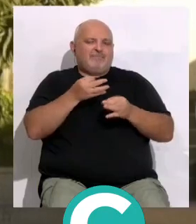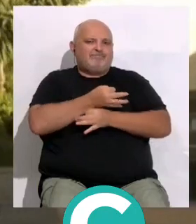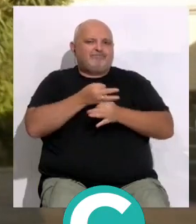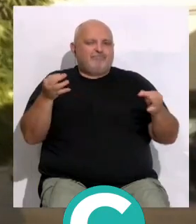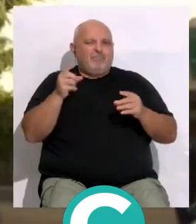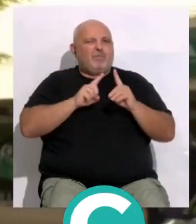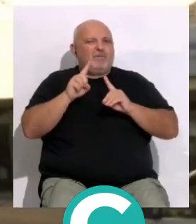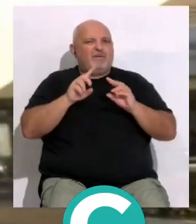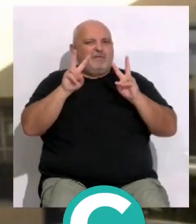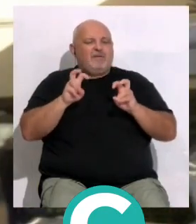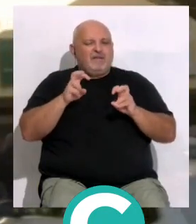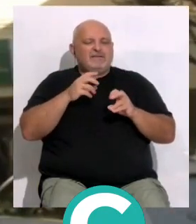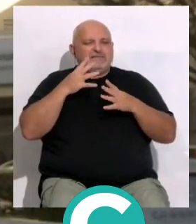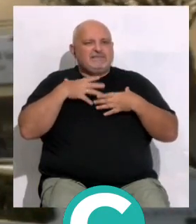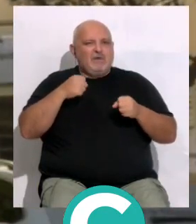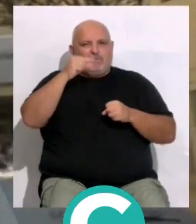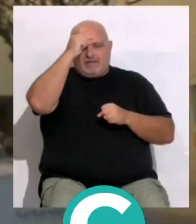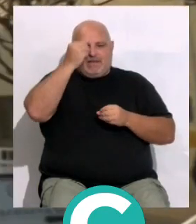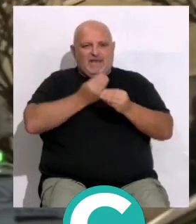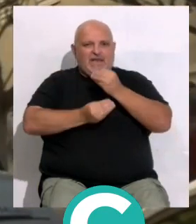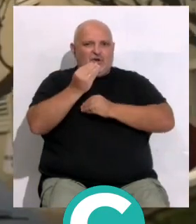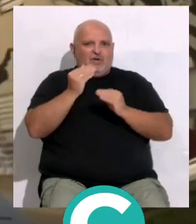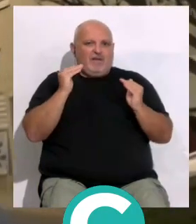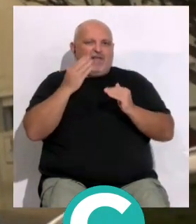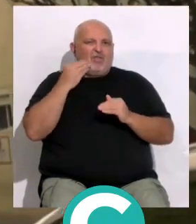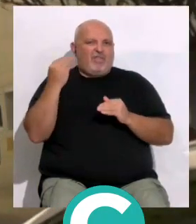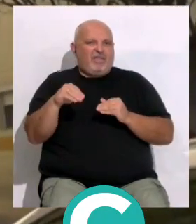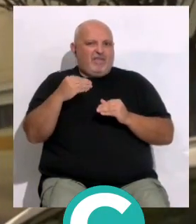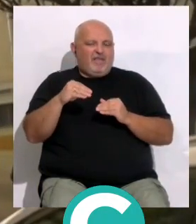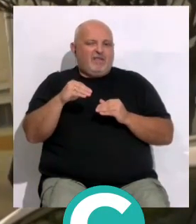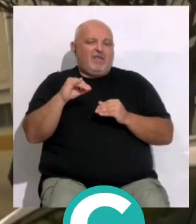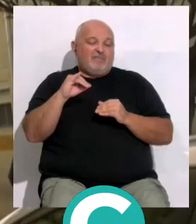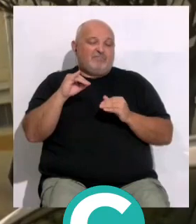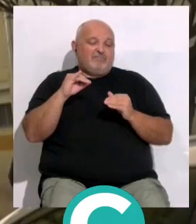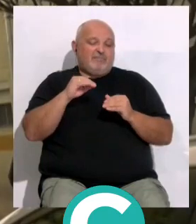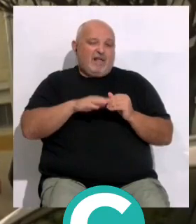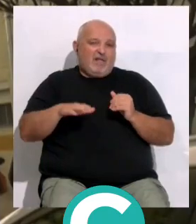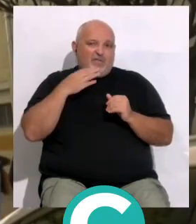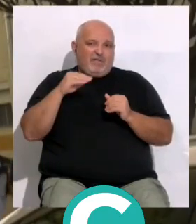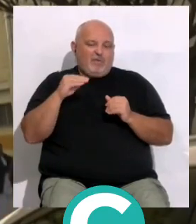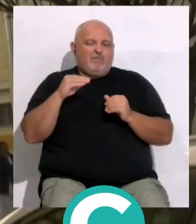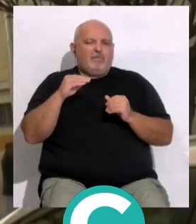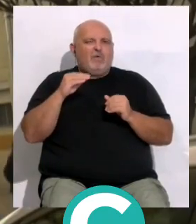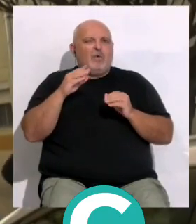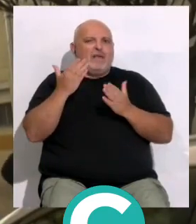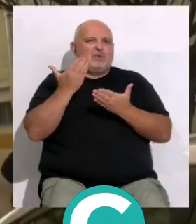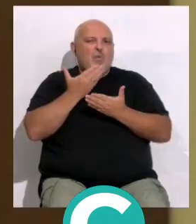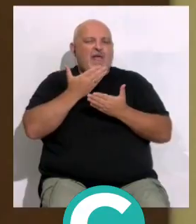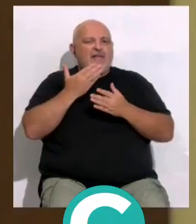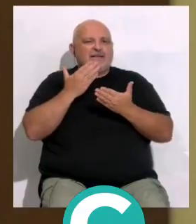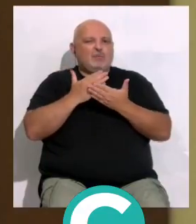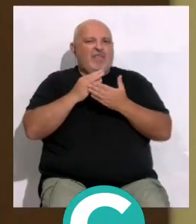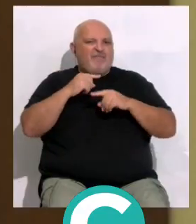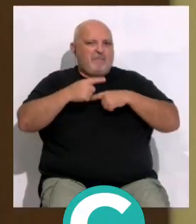adecuadamente los problemas de salud mental de sus hijos durante la adolescencia y la juventud. Se trata de una escuela de